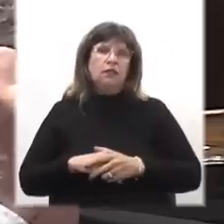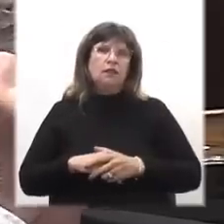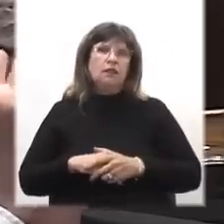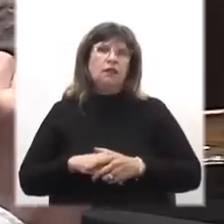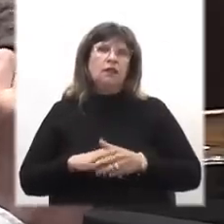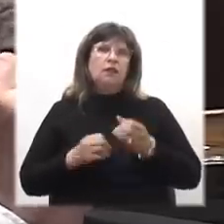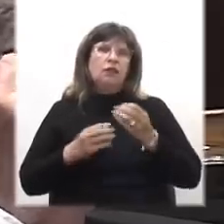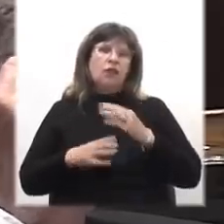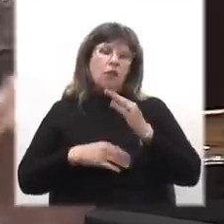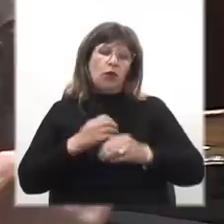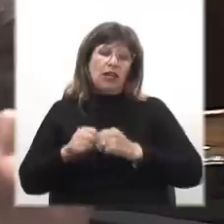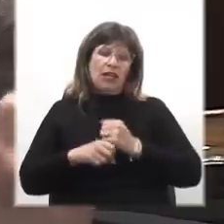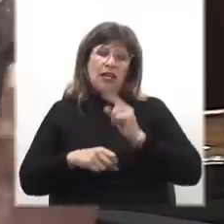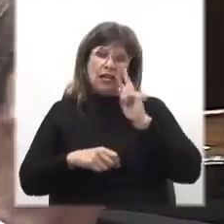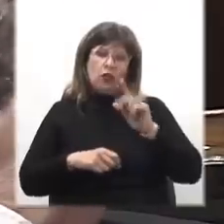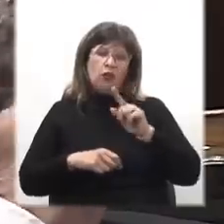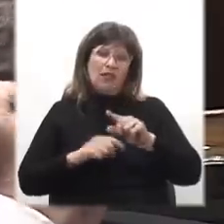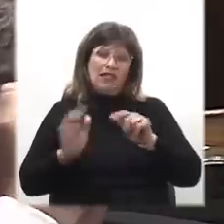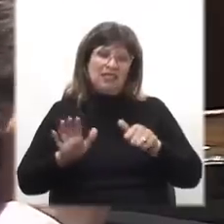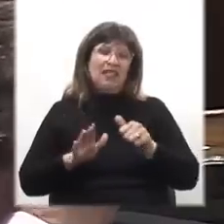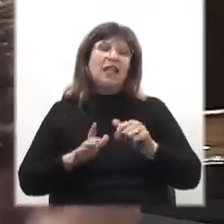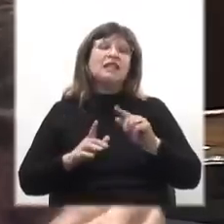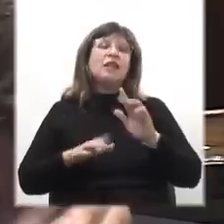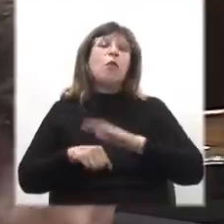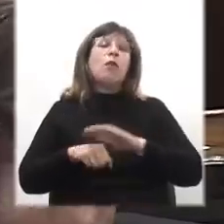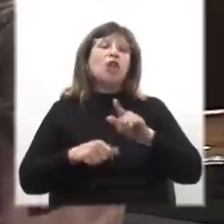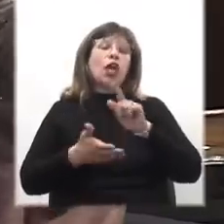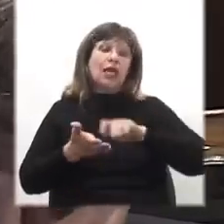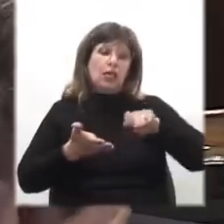Porque en el año 2016, cuando lo escribió,